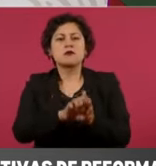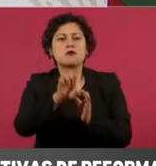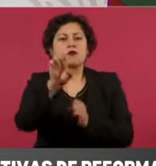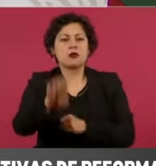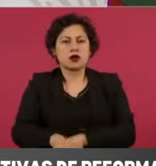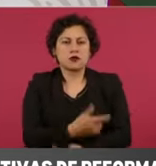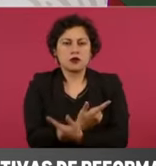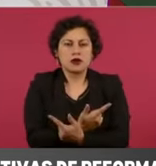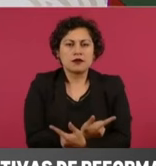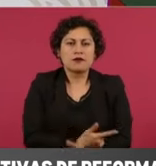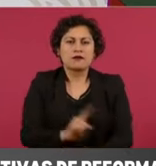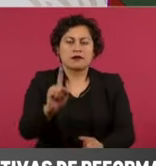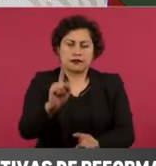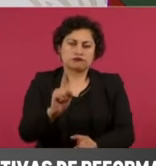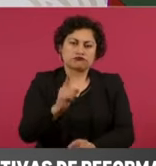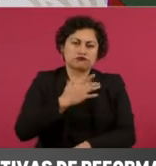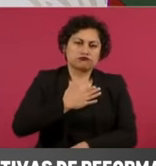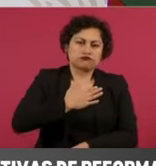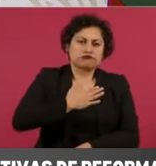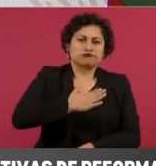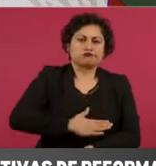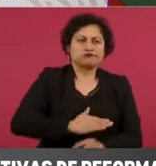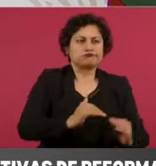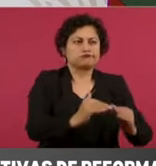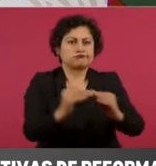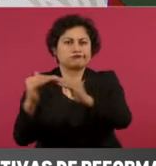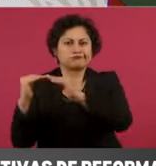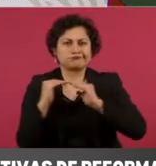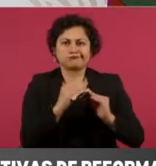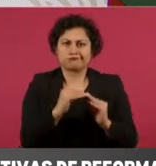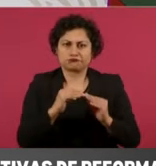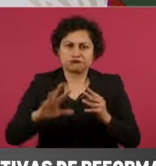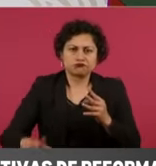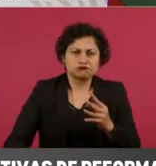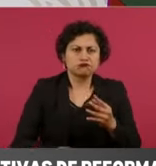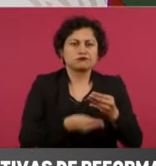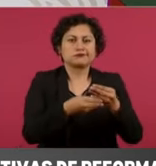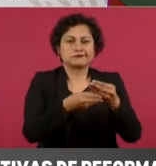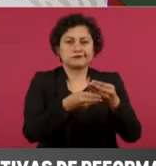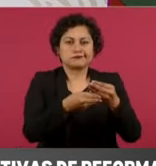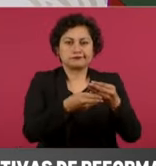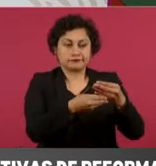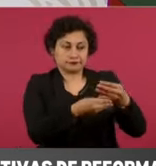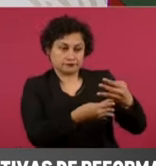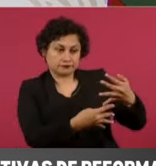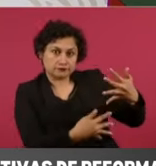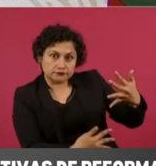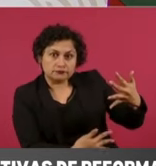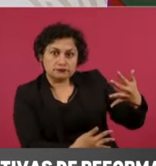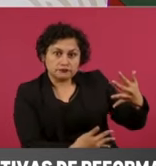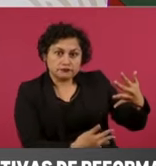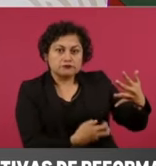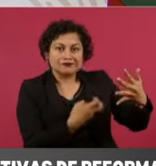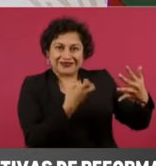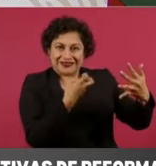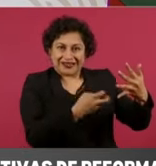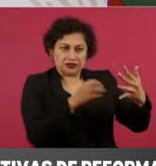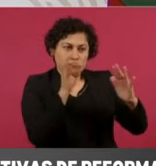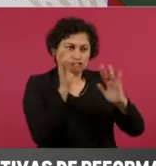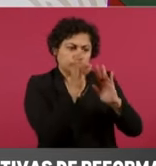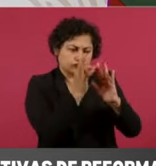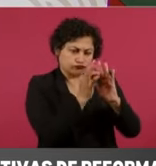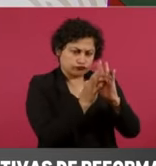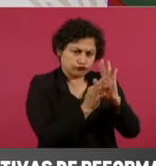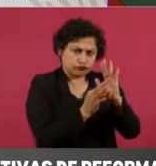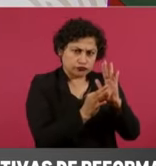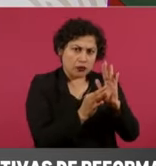soberanía nacional. Pero al paso del tiempo, estos derechos alcanzados con el